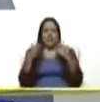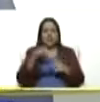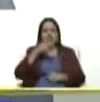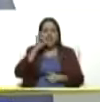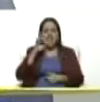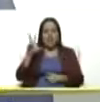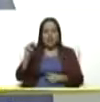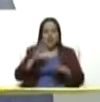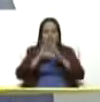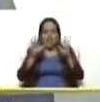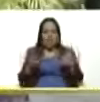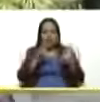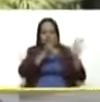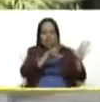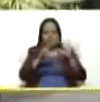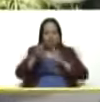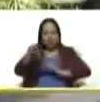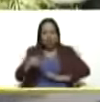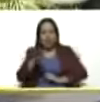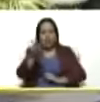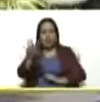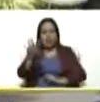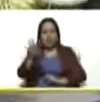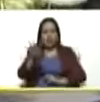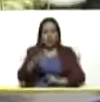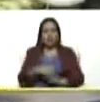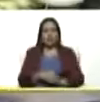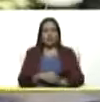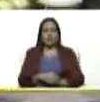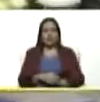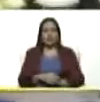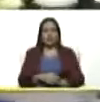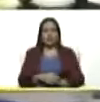plata, 88.4. Endri.